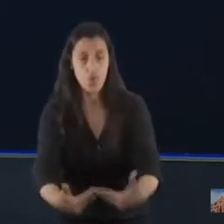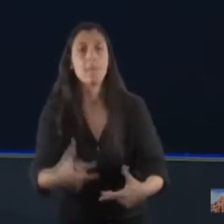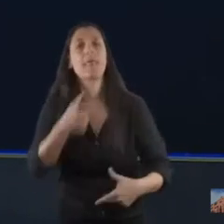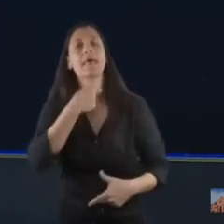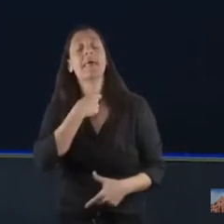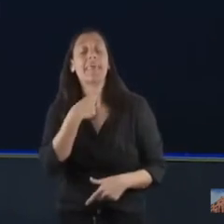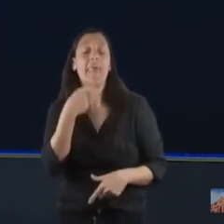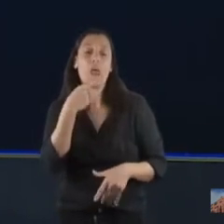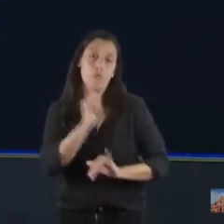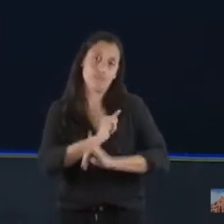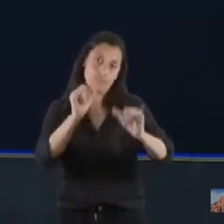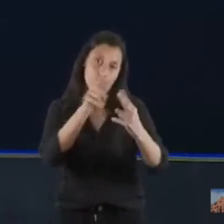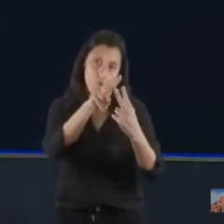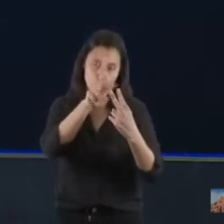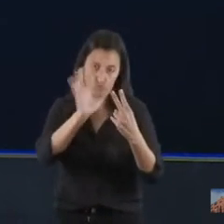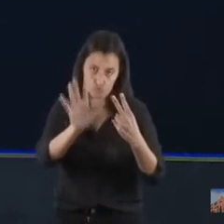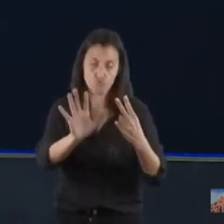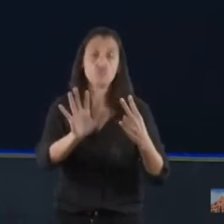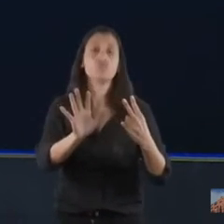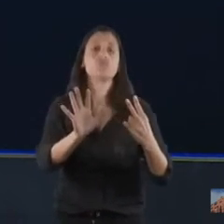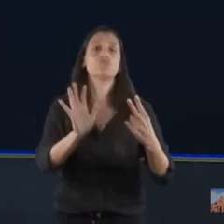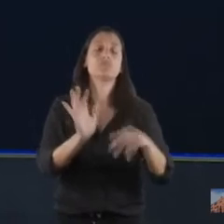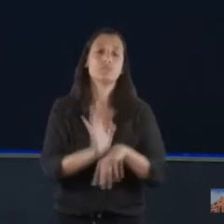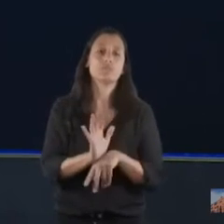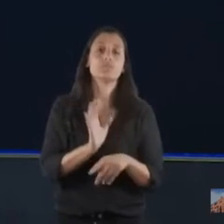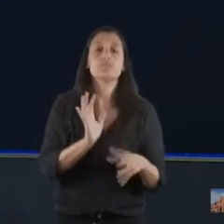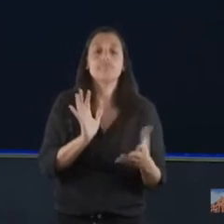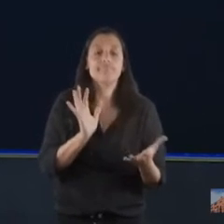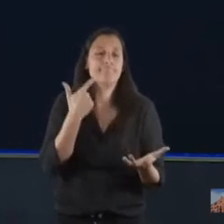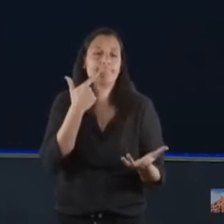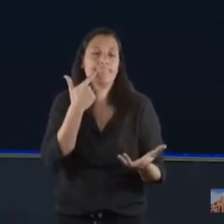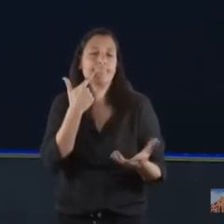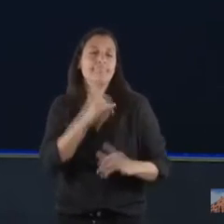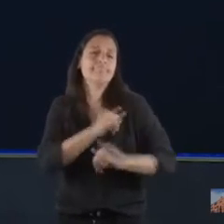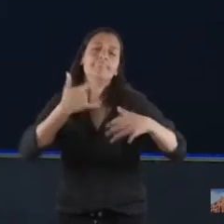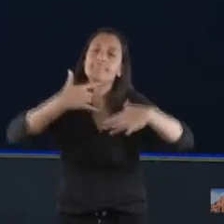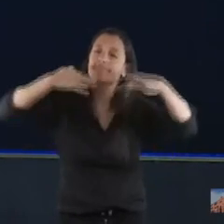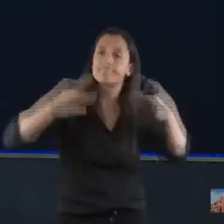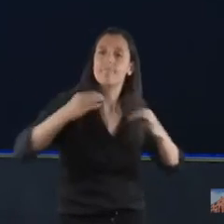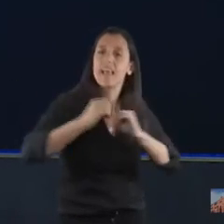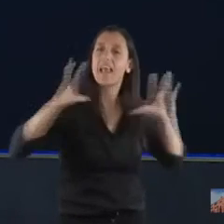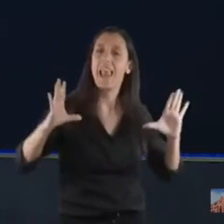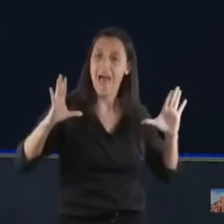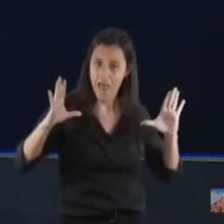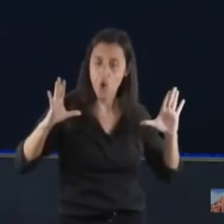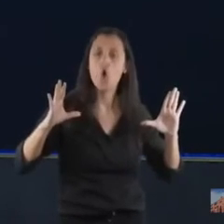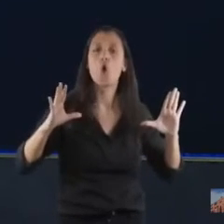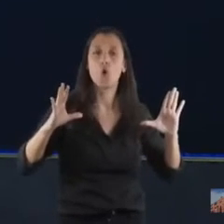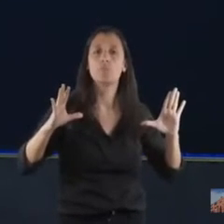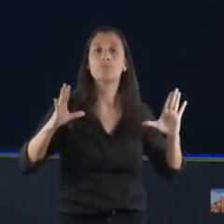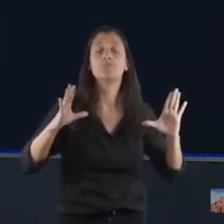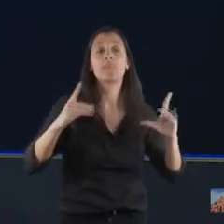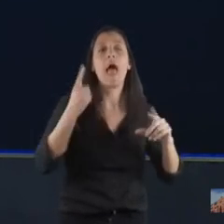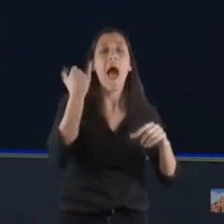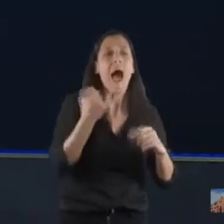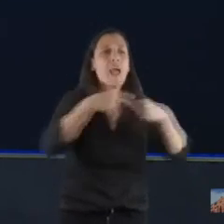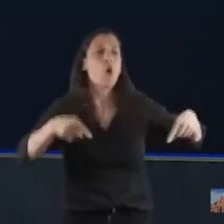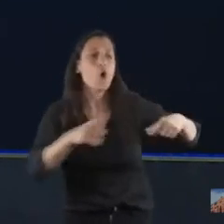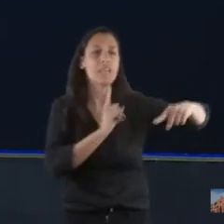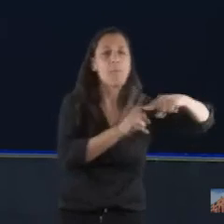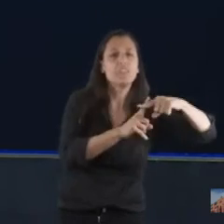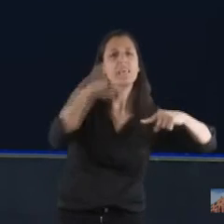caras digamos sobre la mesa o las olas las mitades de vasos llenos y las mitades de vaso